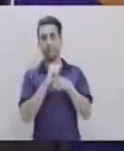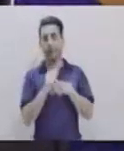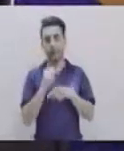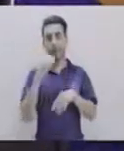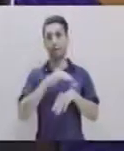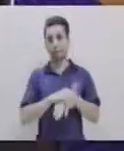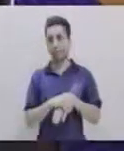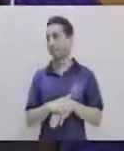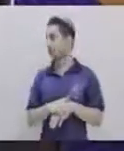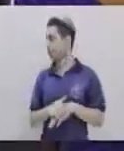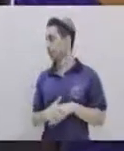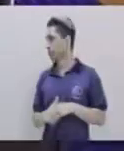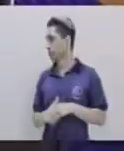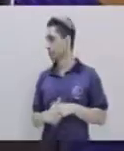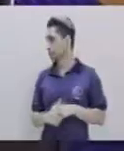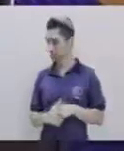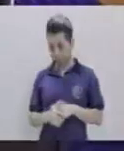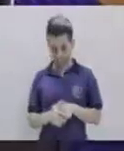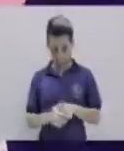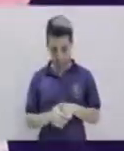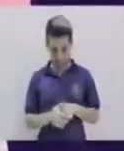repasar. 1 litro,